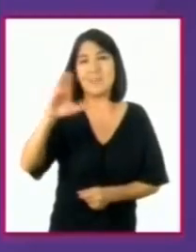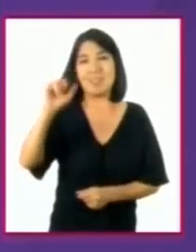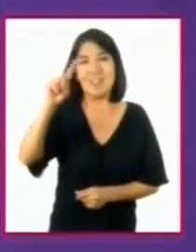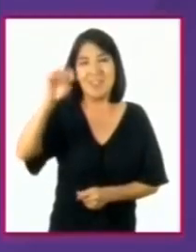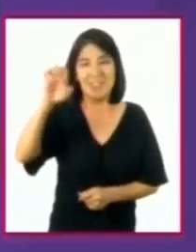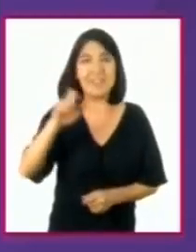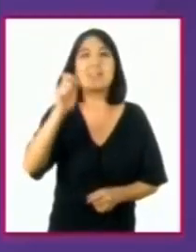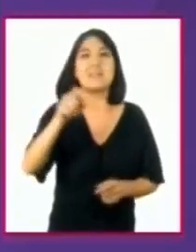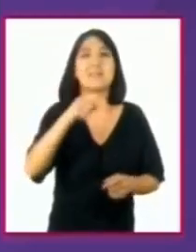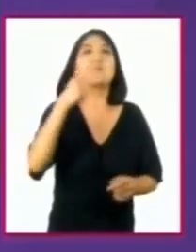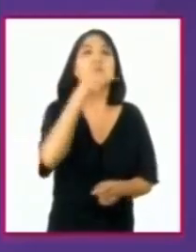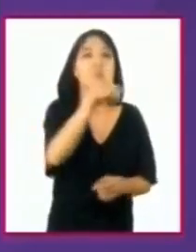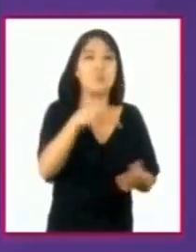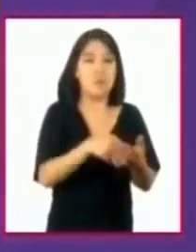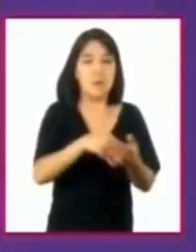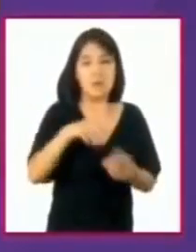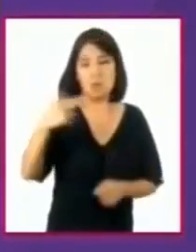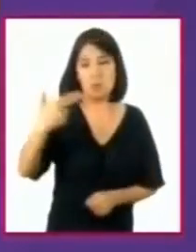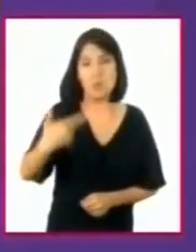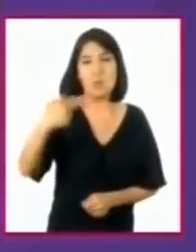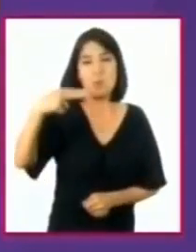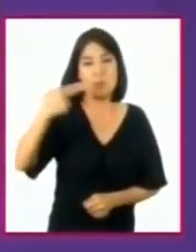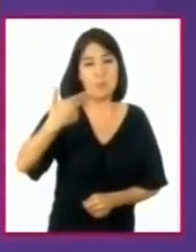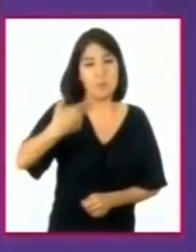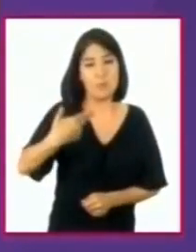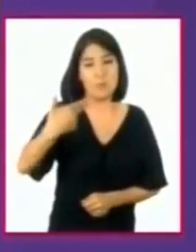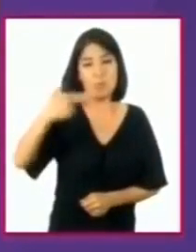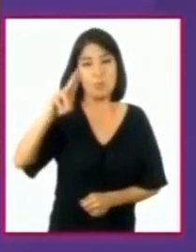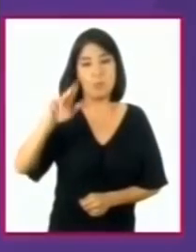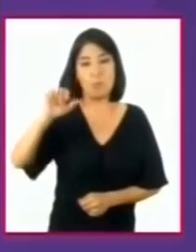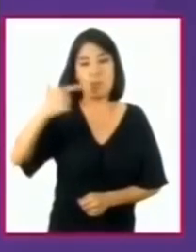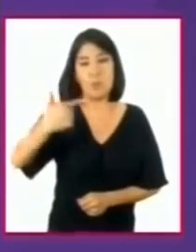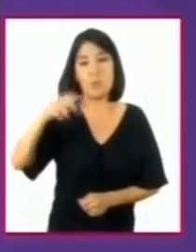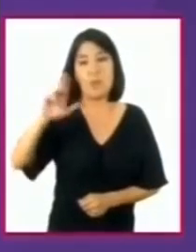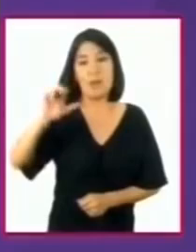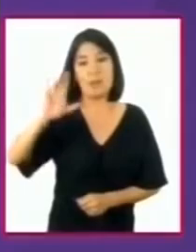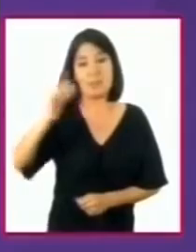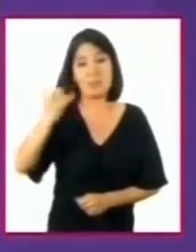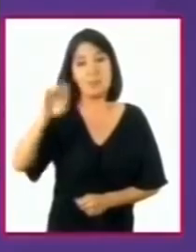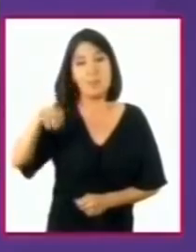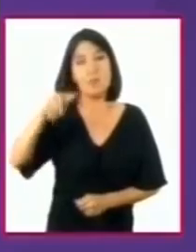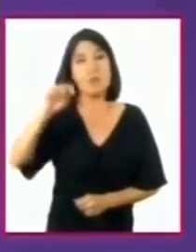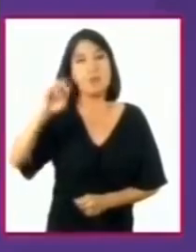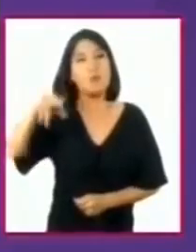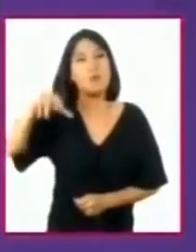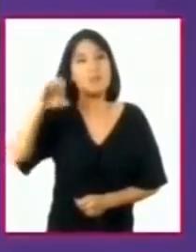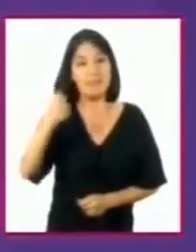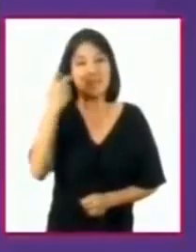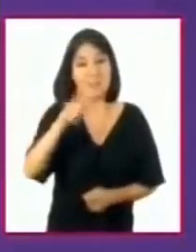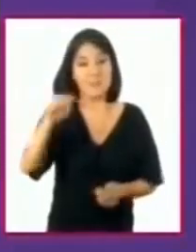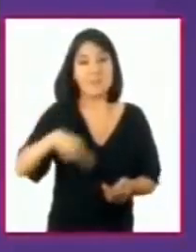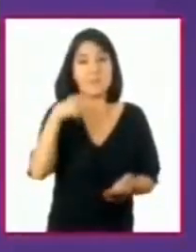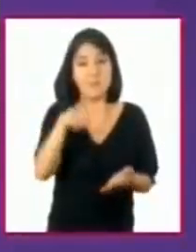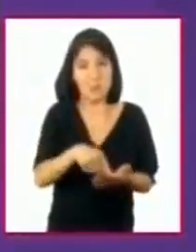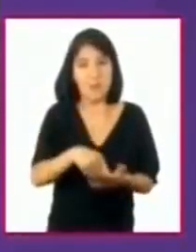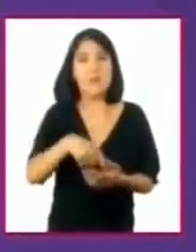arquitectónicos conocidos como huachimontones. En este lugar se desarrolló la cultura